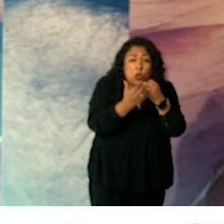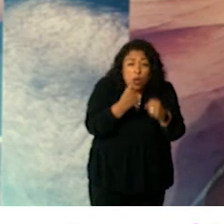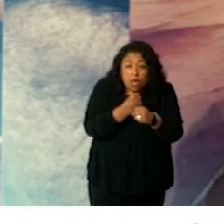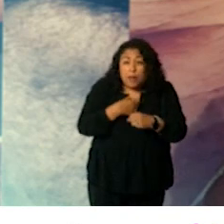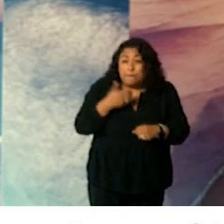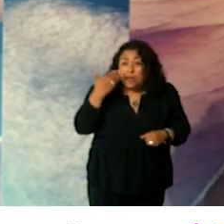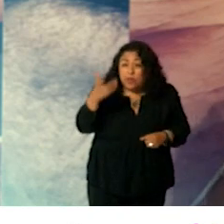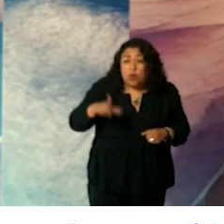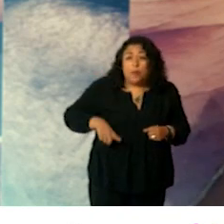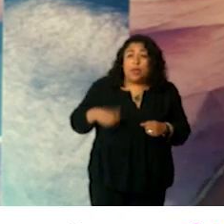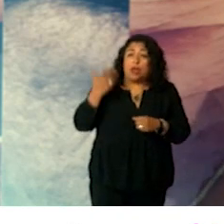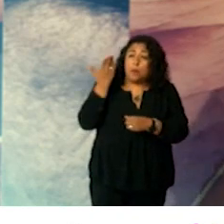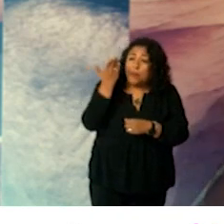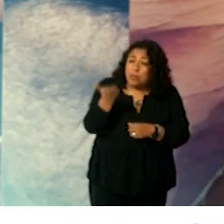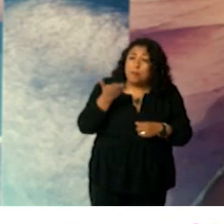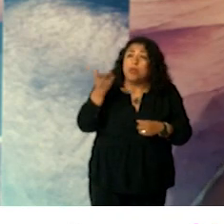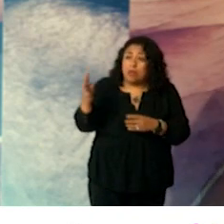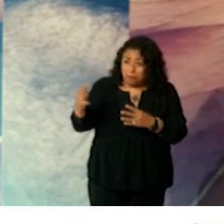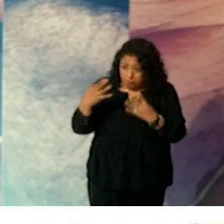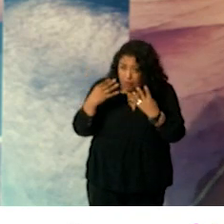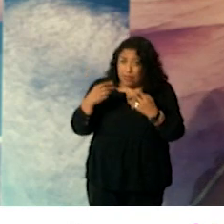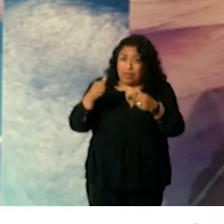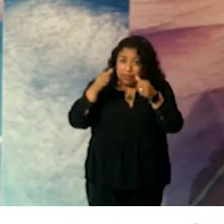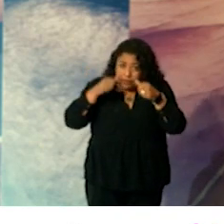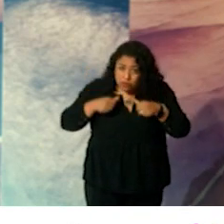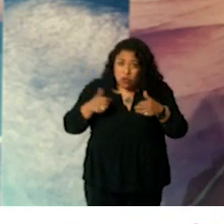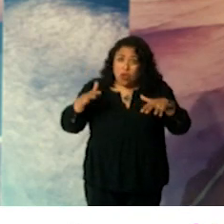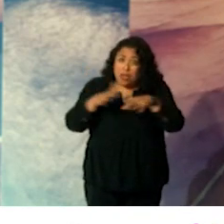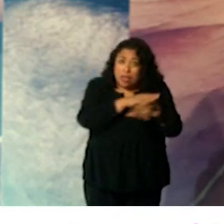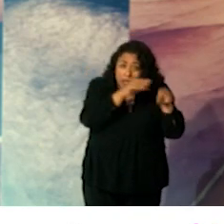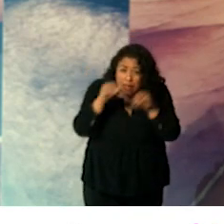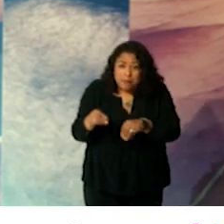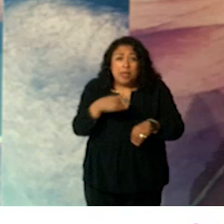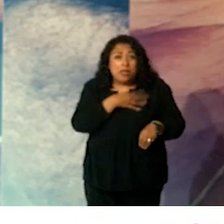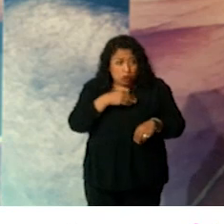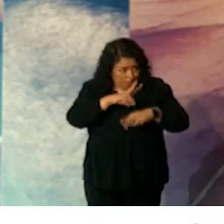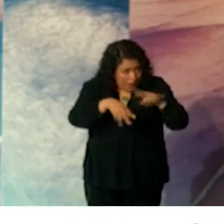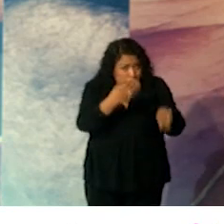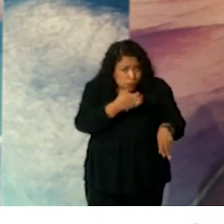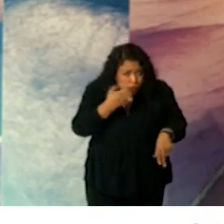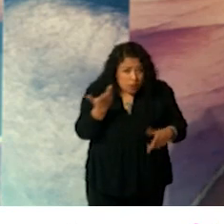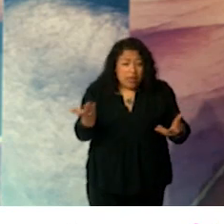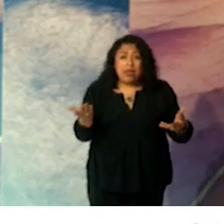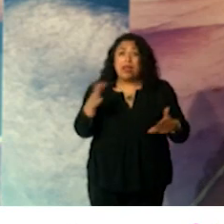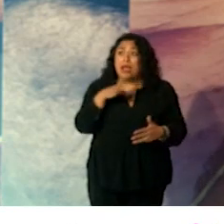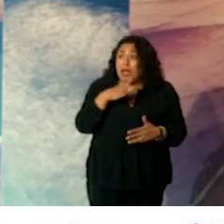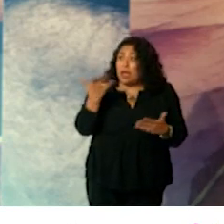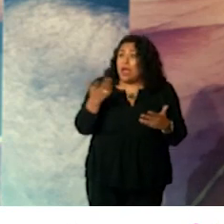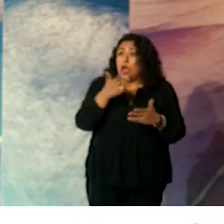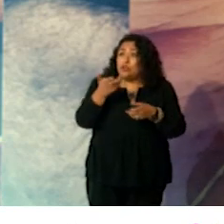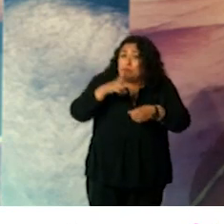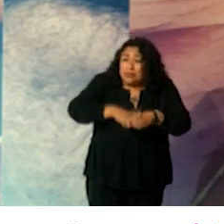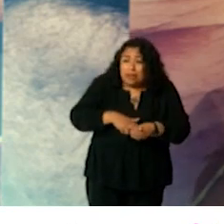años pidiéndole al gobierno de México que les volteara a ver, que les diera una reubicación, que sus hijos pudieran ir a la escuela, que tuvieran una